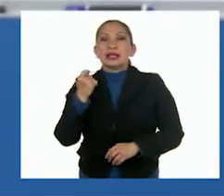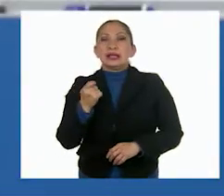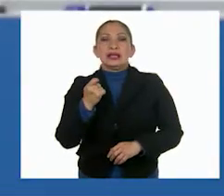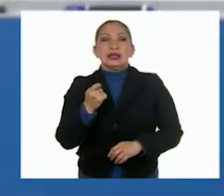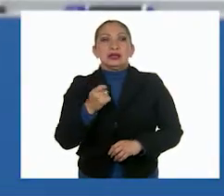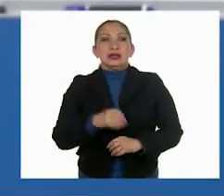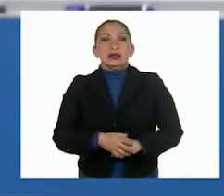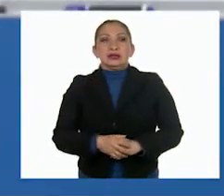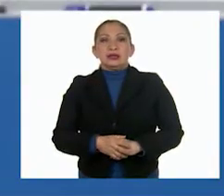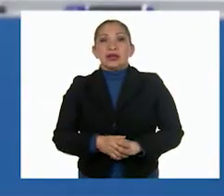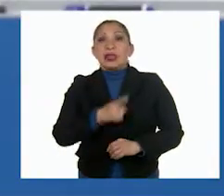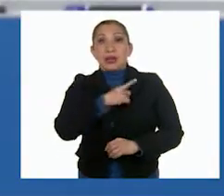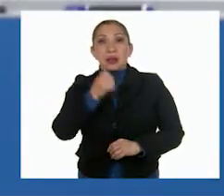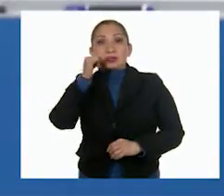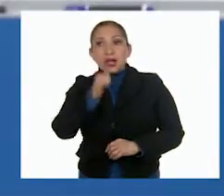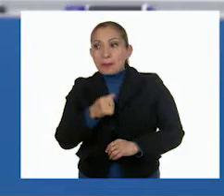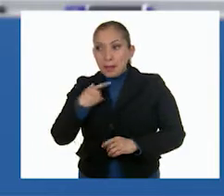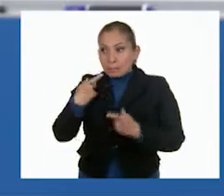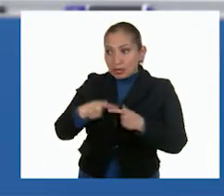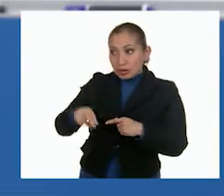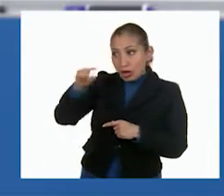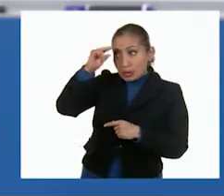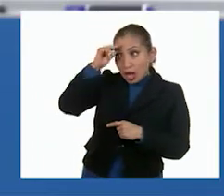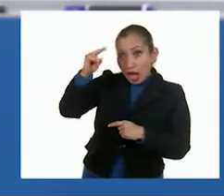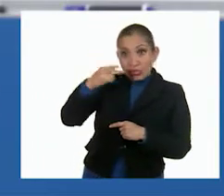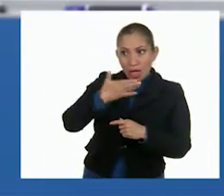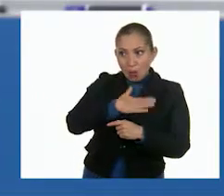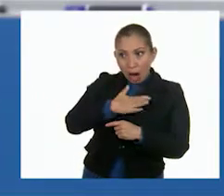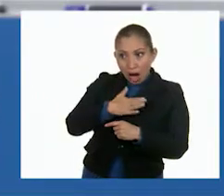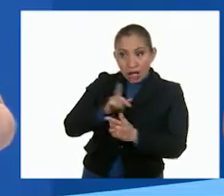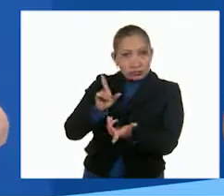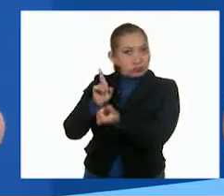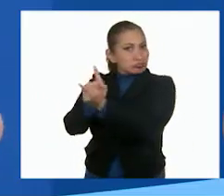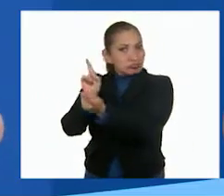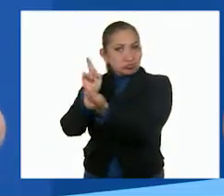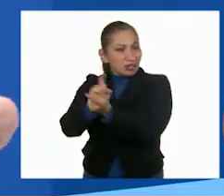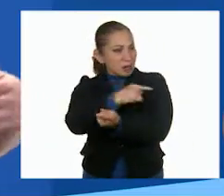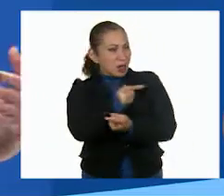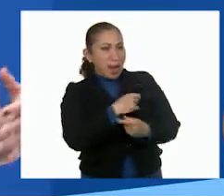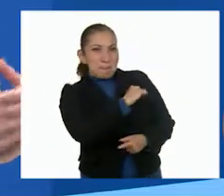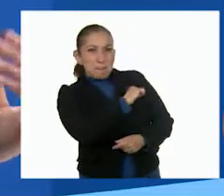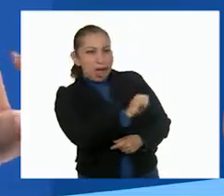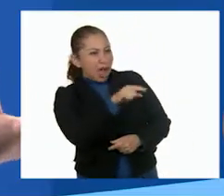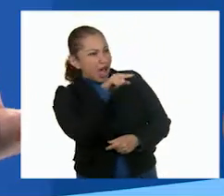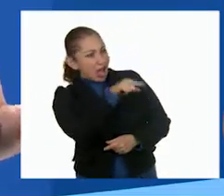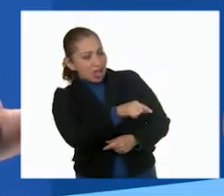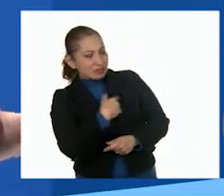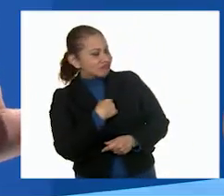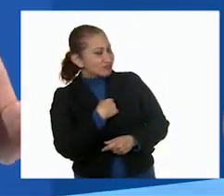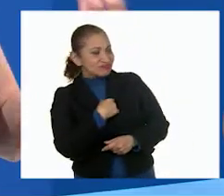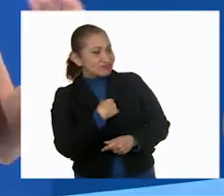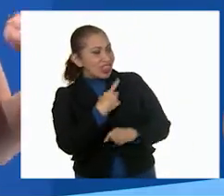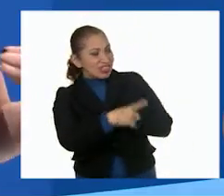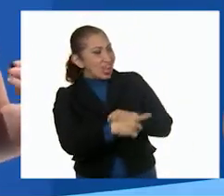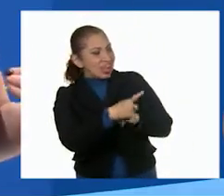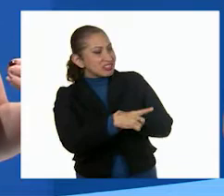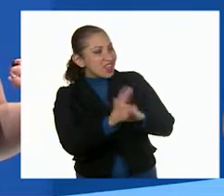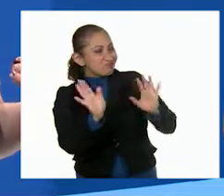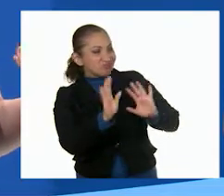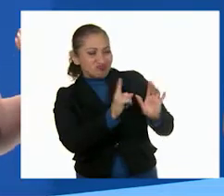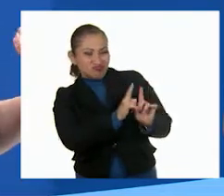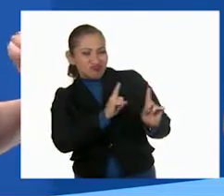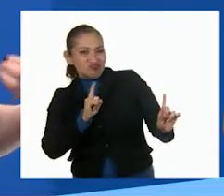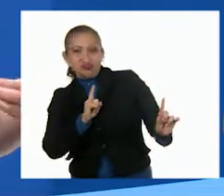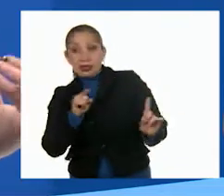Pues que hay que acercarse a las personas correctas. Así es, ¿no? Si vemos que esa persona nos puede